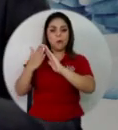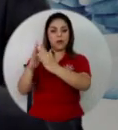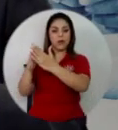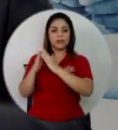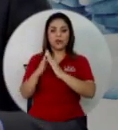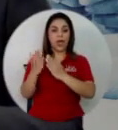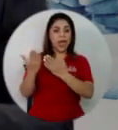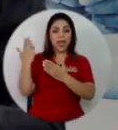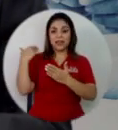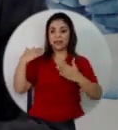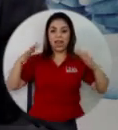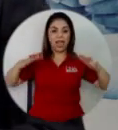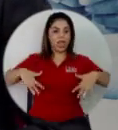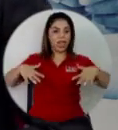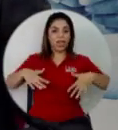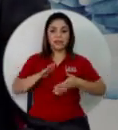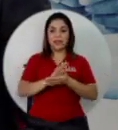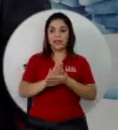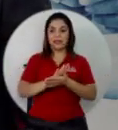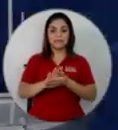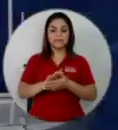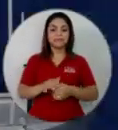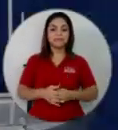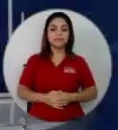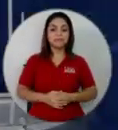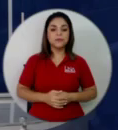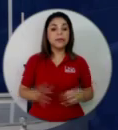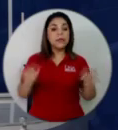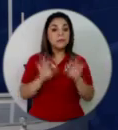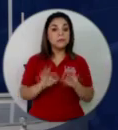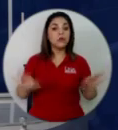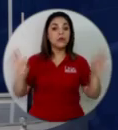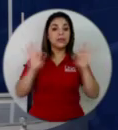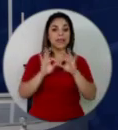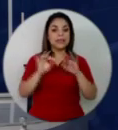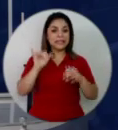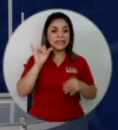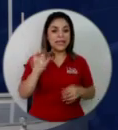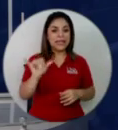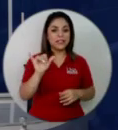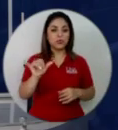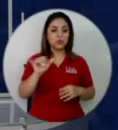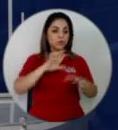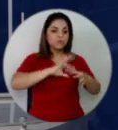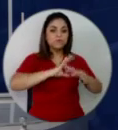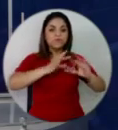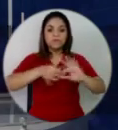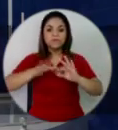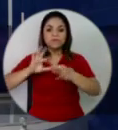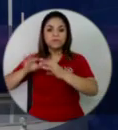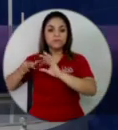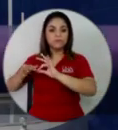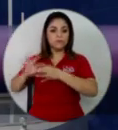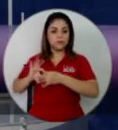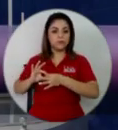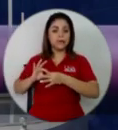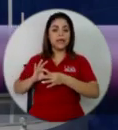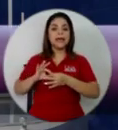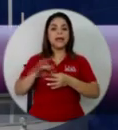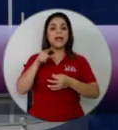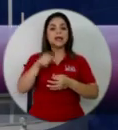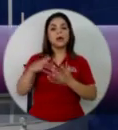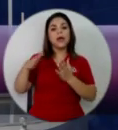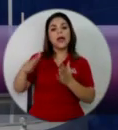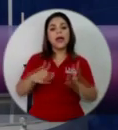no las tenía en aquel entonces. Muy importante, don Rodrigo, es que esta vinculación interuniversitaria no se da como en